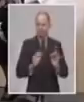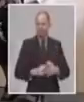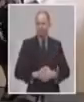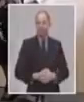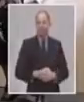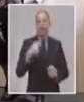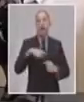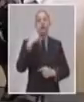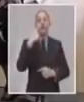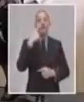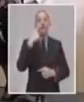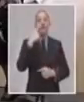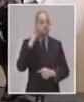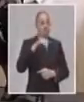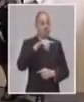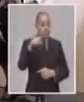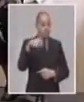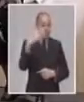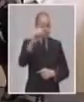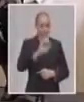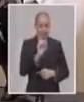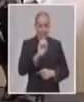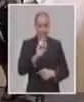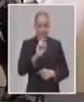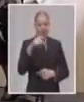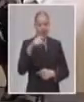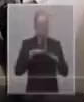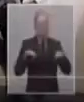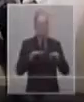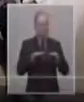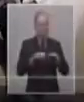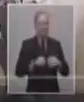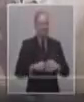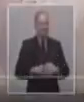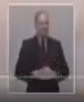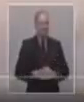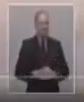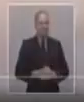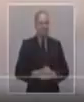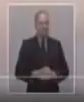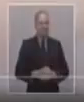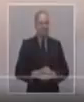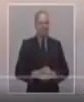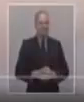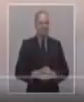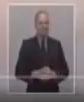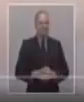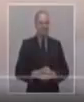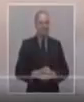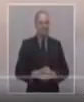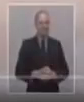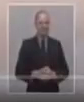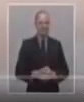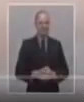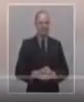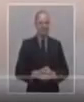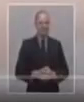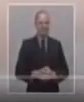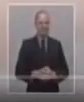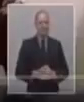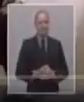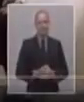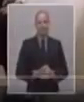en esta mesa redonda. Los invito a que nos sigan acompañando aquí en Cuba Debate, en Mesa Redonda. Mira, mira, espérate.